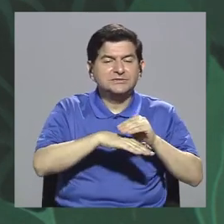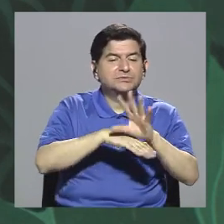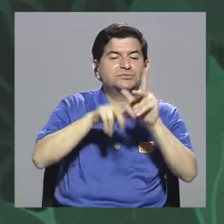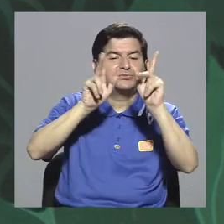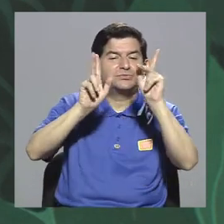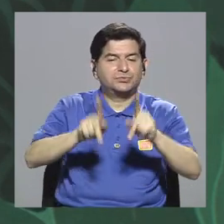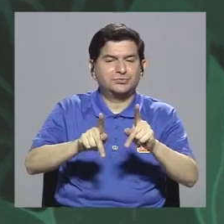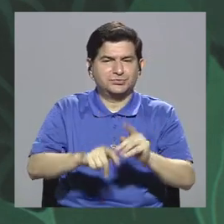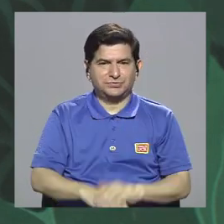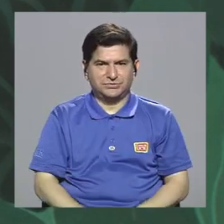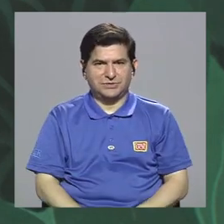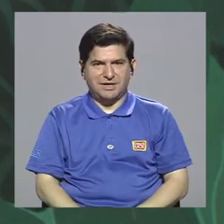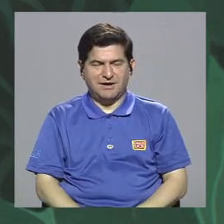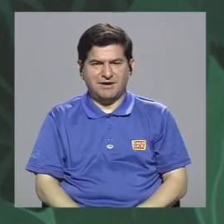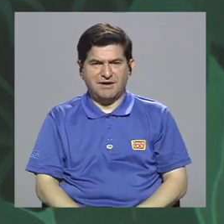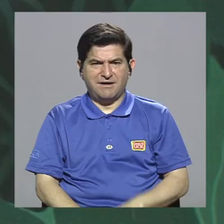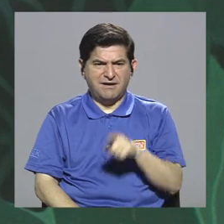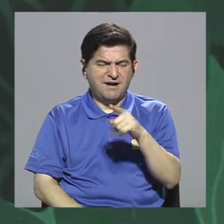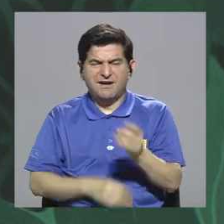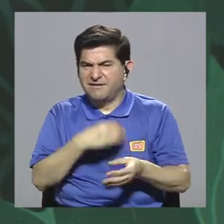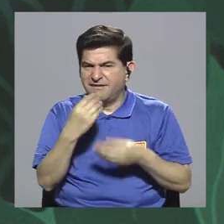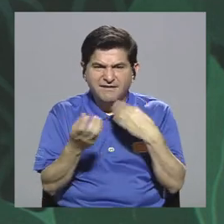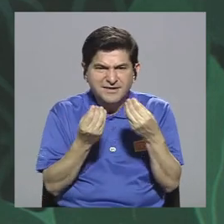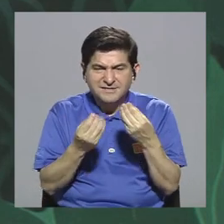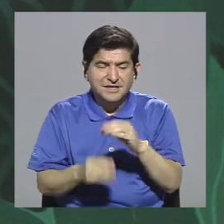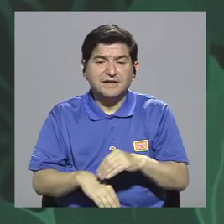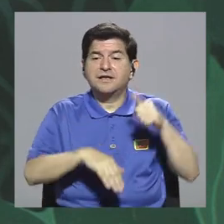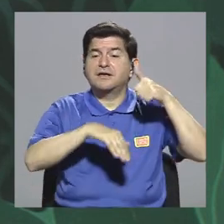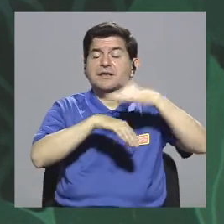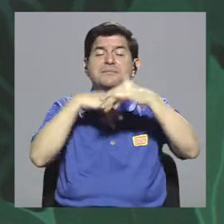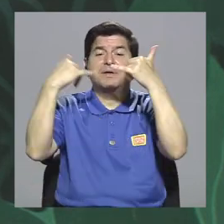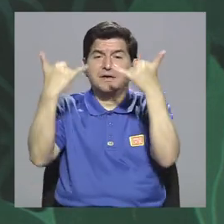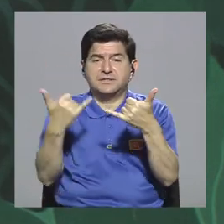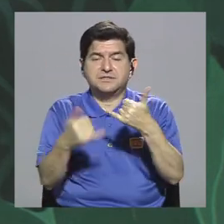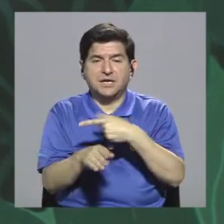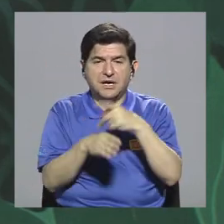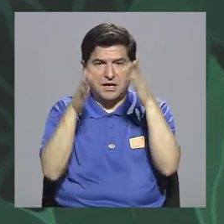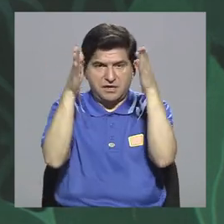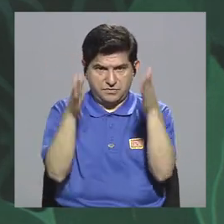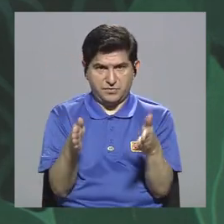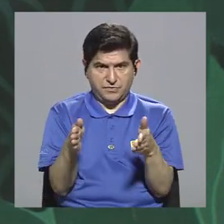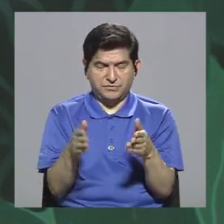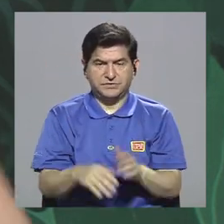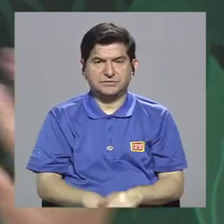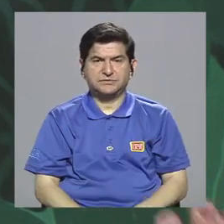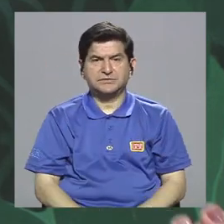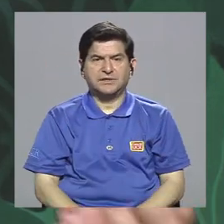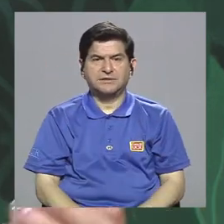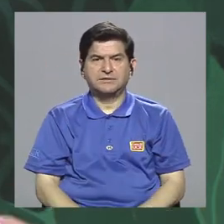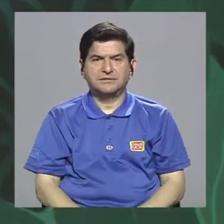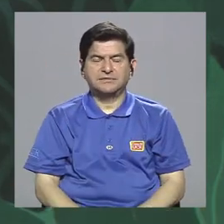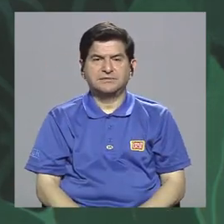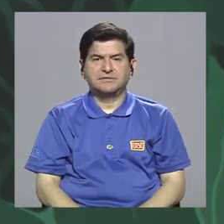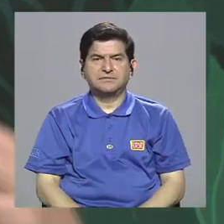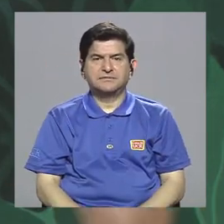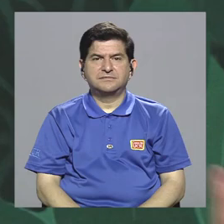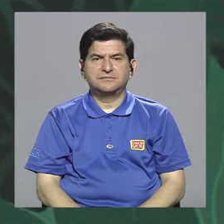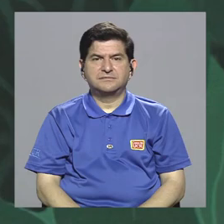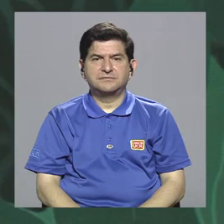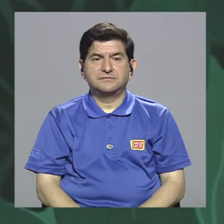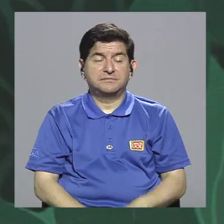primer filtro para un poco orientar a la gente en cuáles son las medidas a seguir uh-huh. y referirlo ya sea